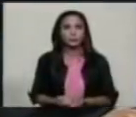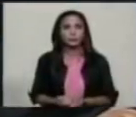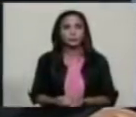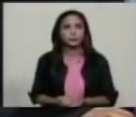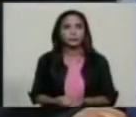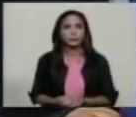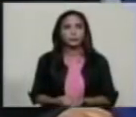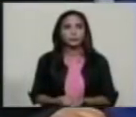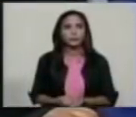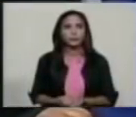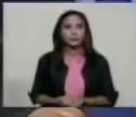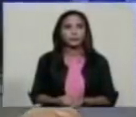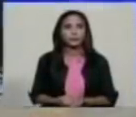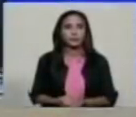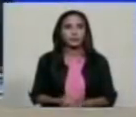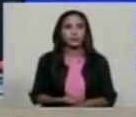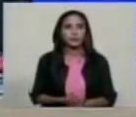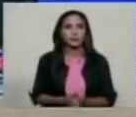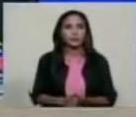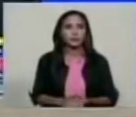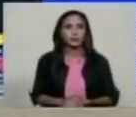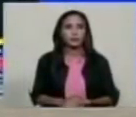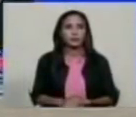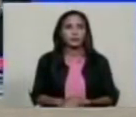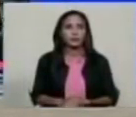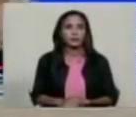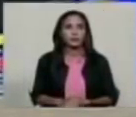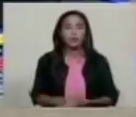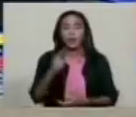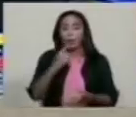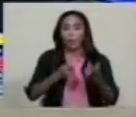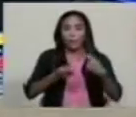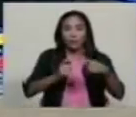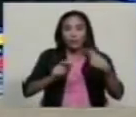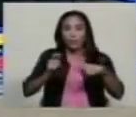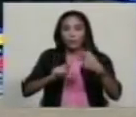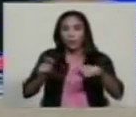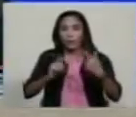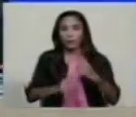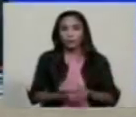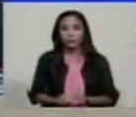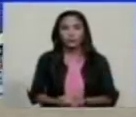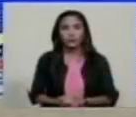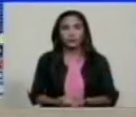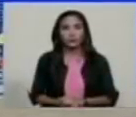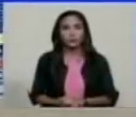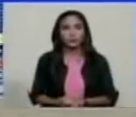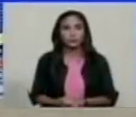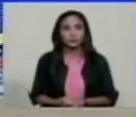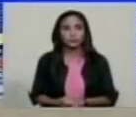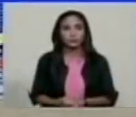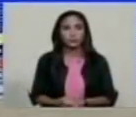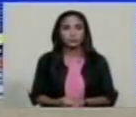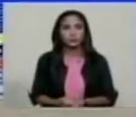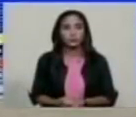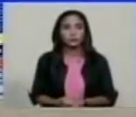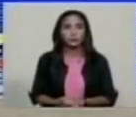don Fernando. Surgió una burguesía comercial importadora.